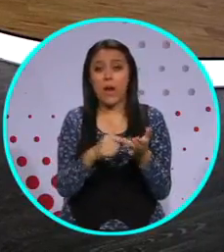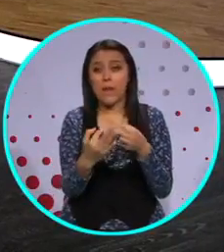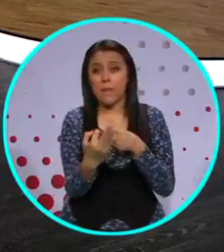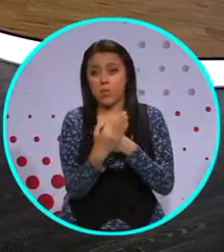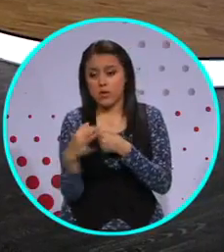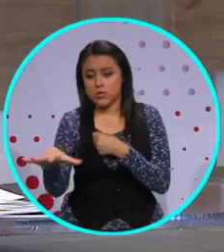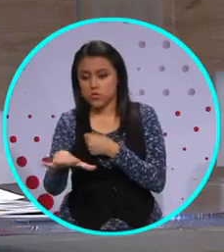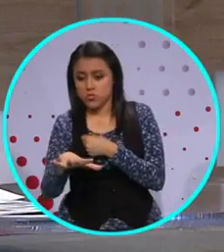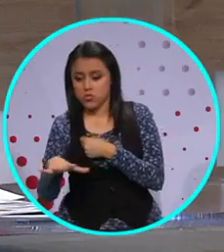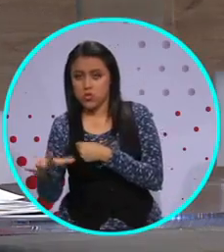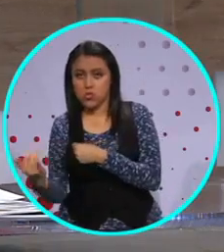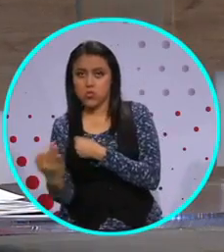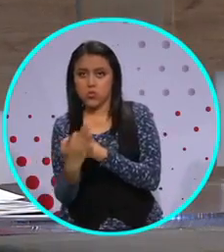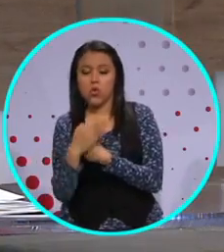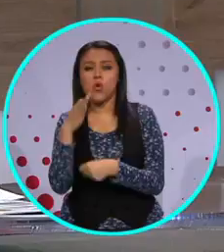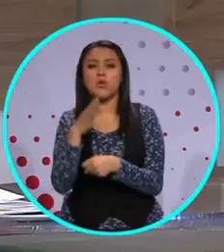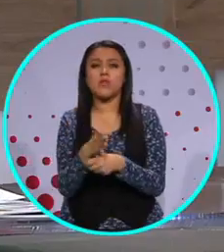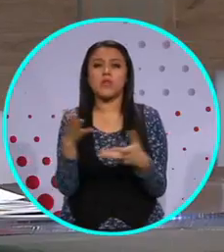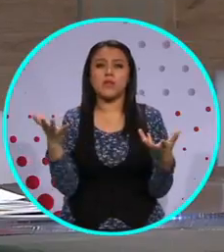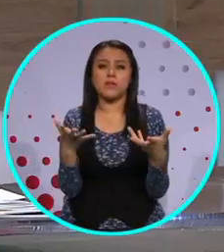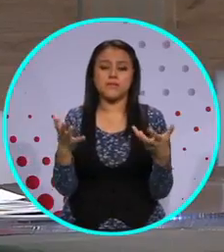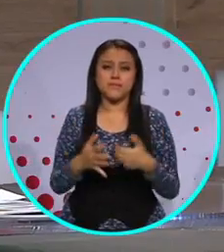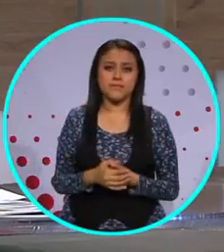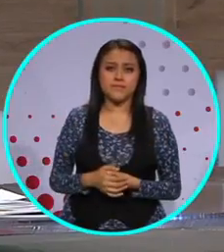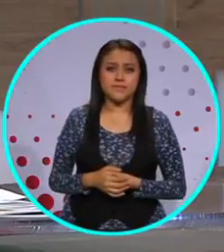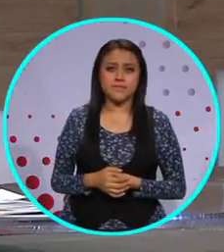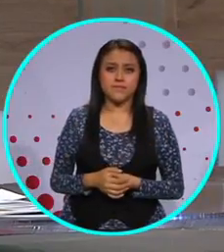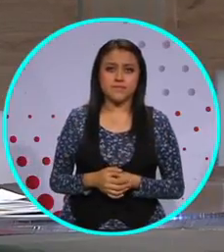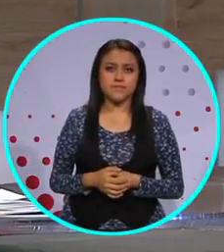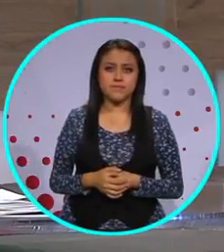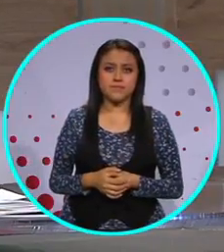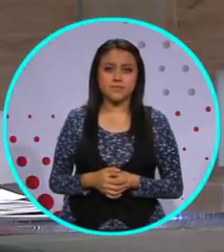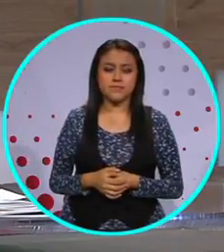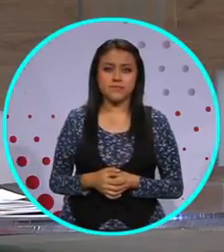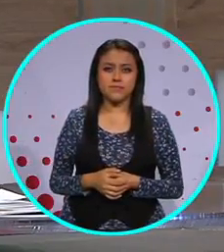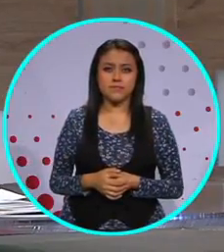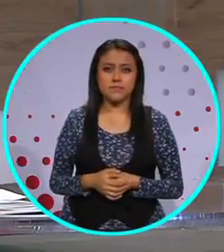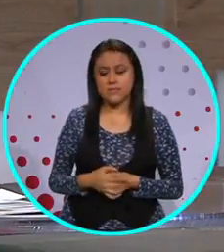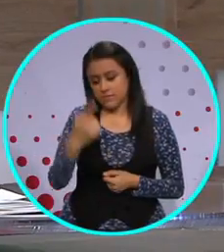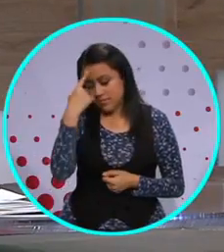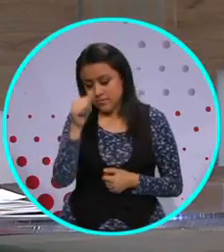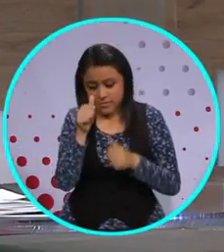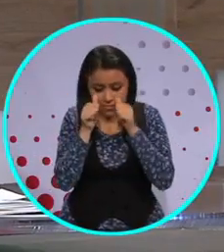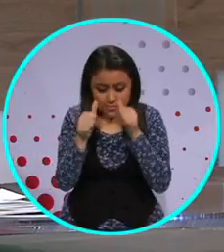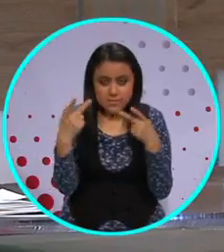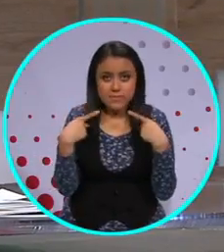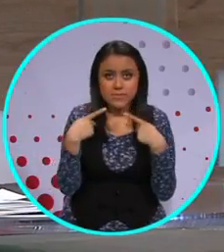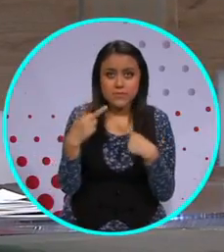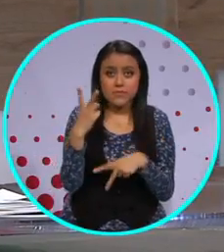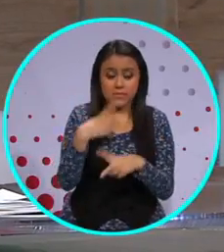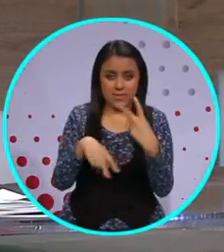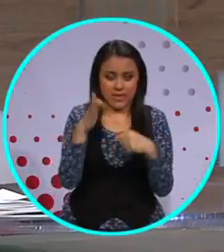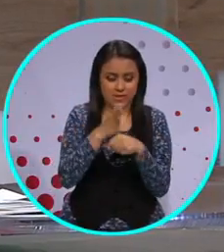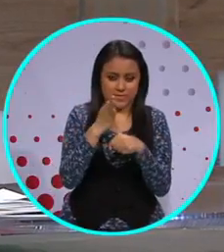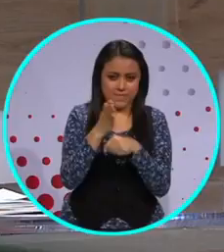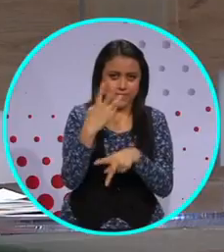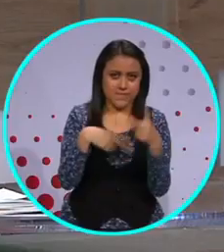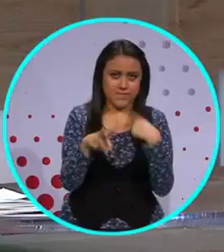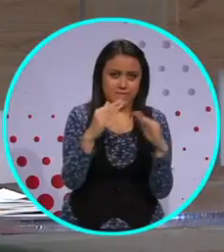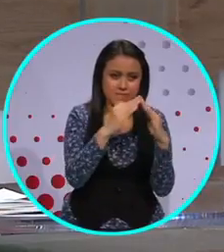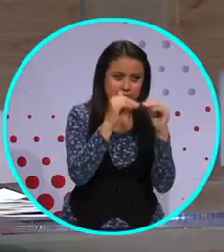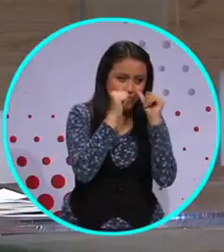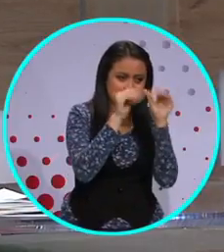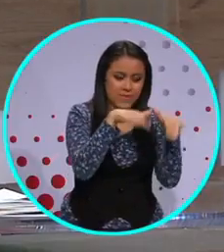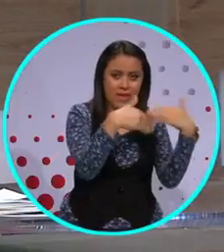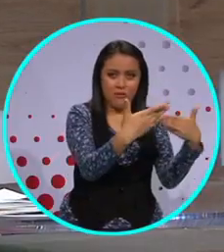que estamos tomando en este momento para para tener nuestro público que ya llega ahora para que no se nos